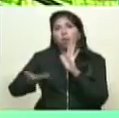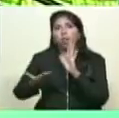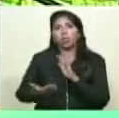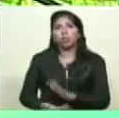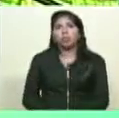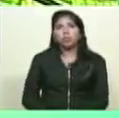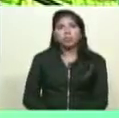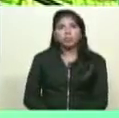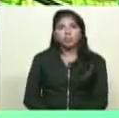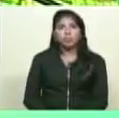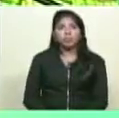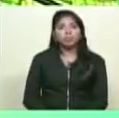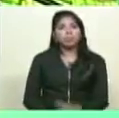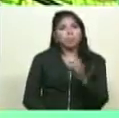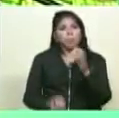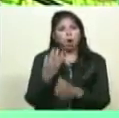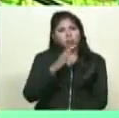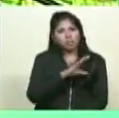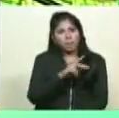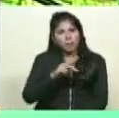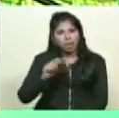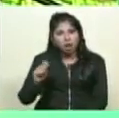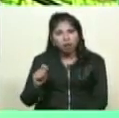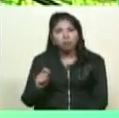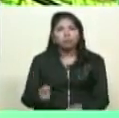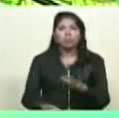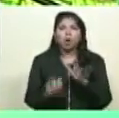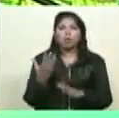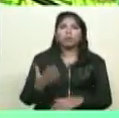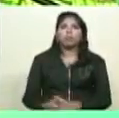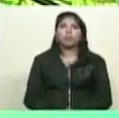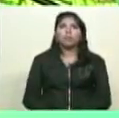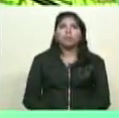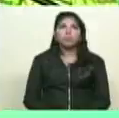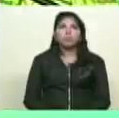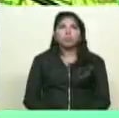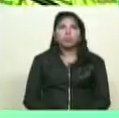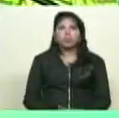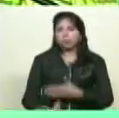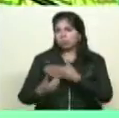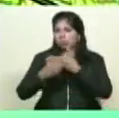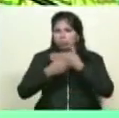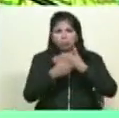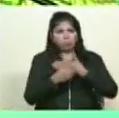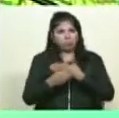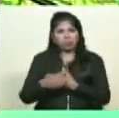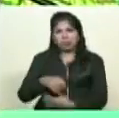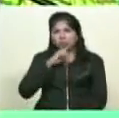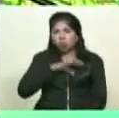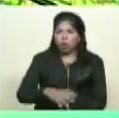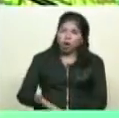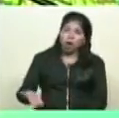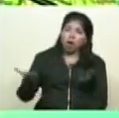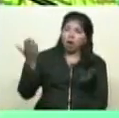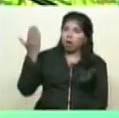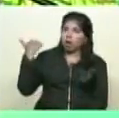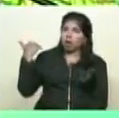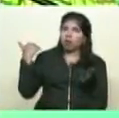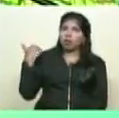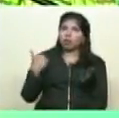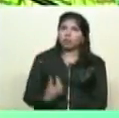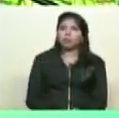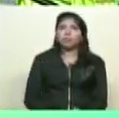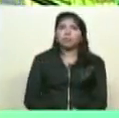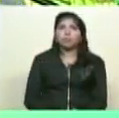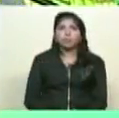Surgieron el CPT, ¿verdad? Al calorcísimo, pues, de los hornos de la historia. Así es. Y